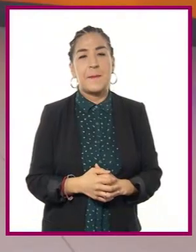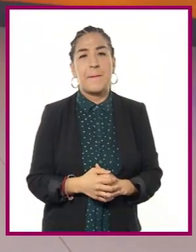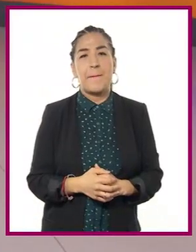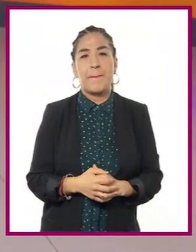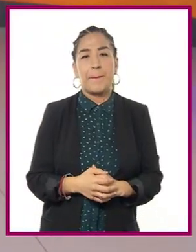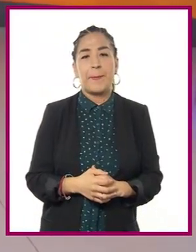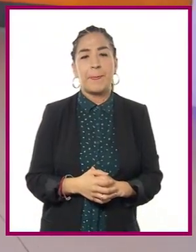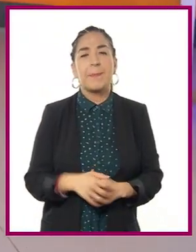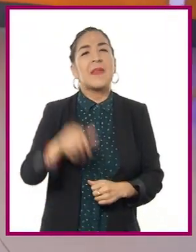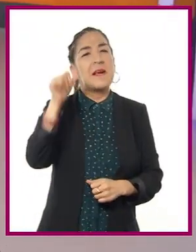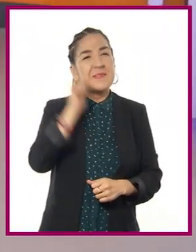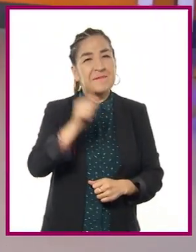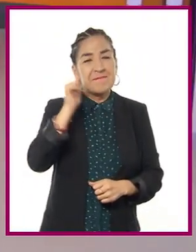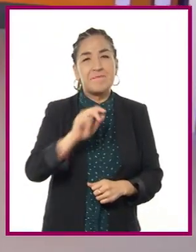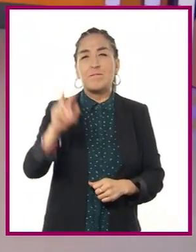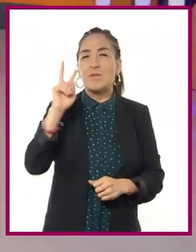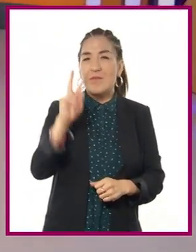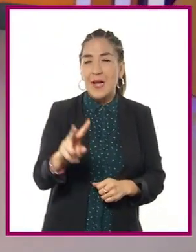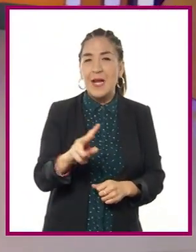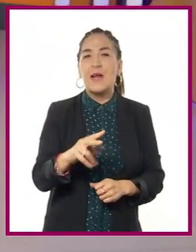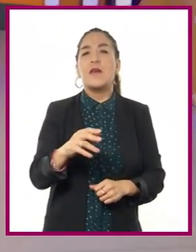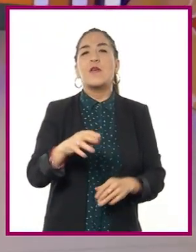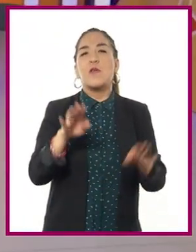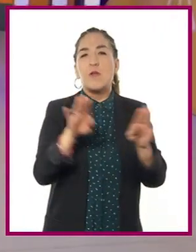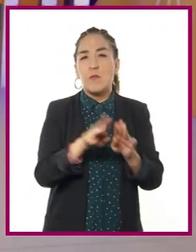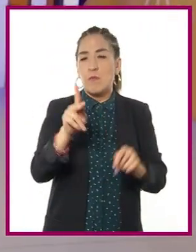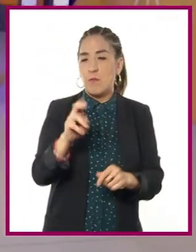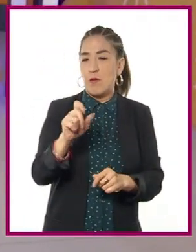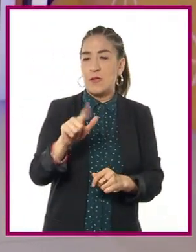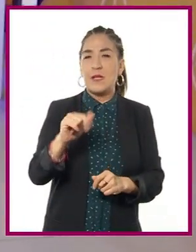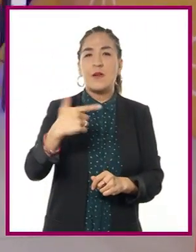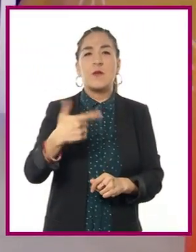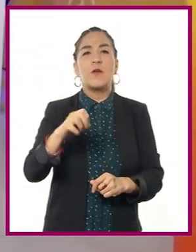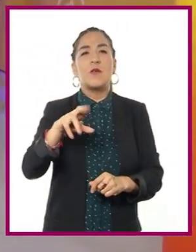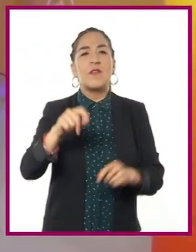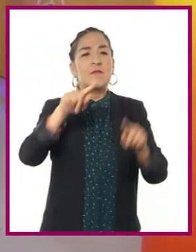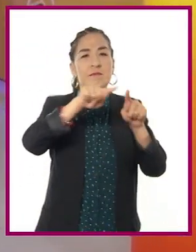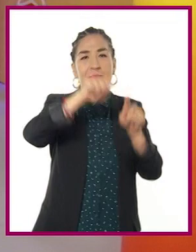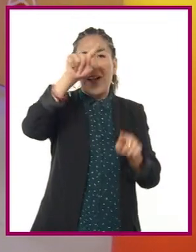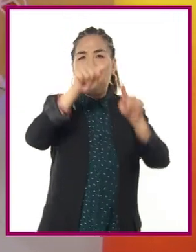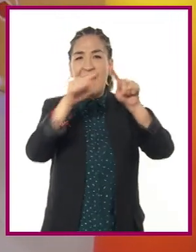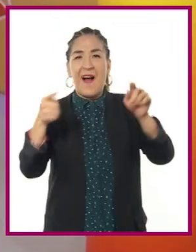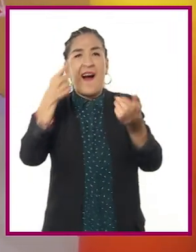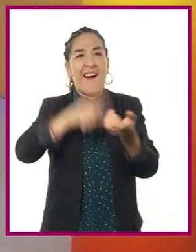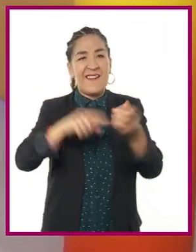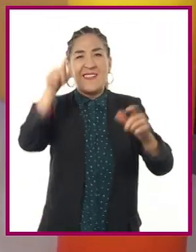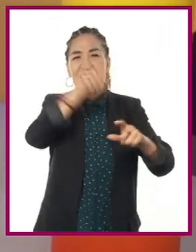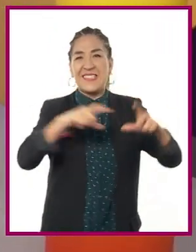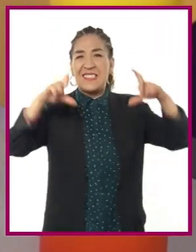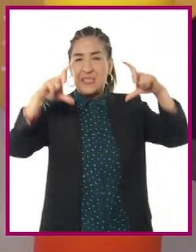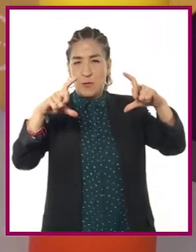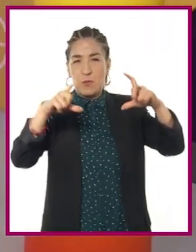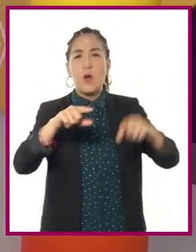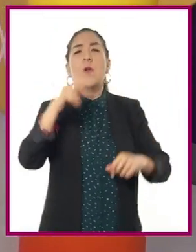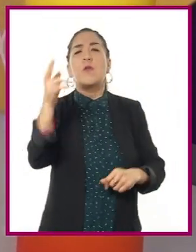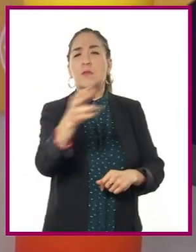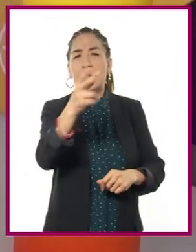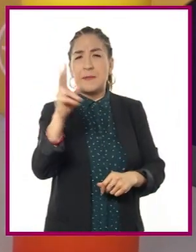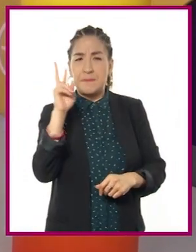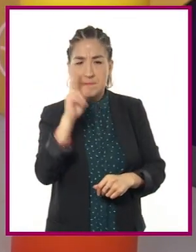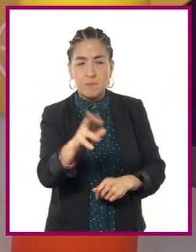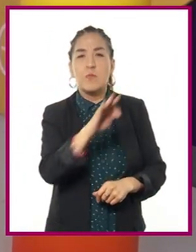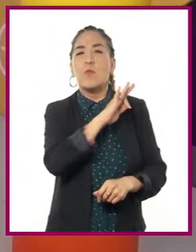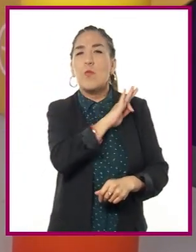Es común reconocer polígonos inscritos en circunferencias. ¿Ustedes en casa